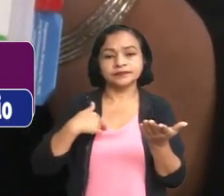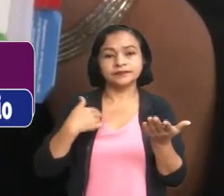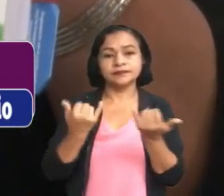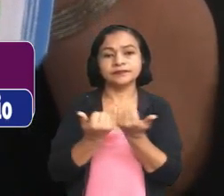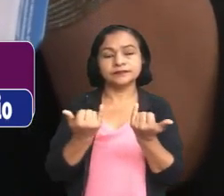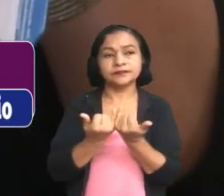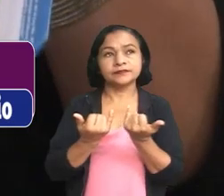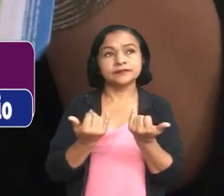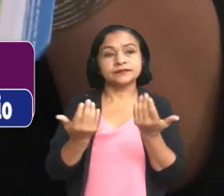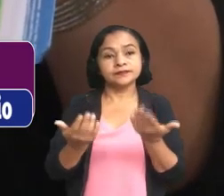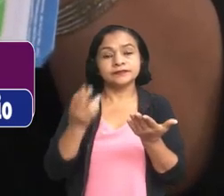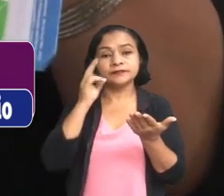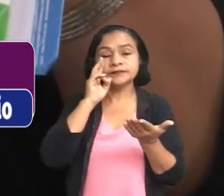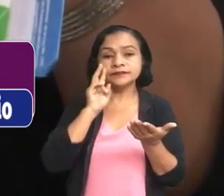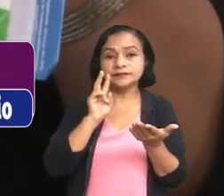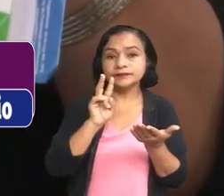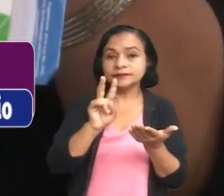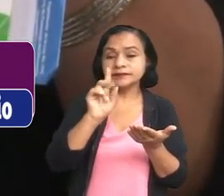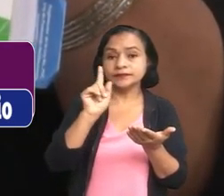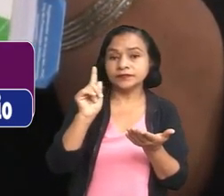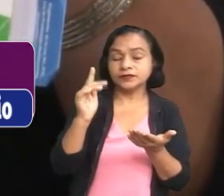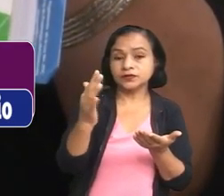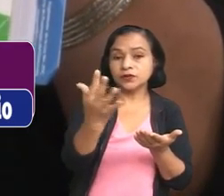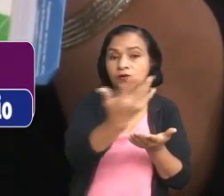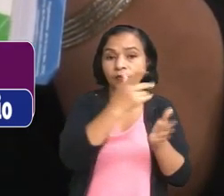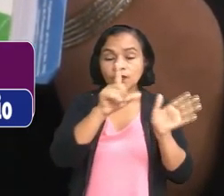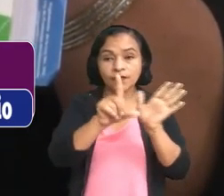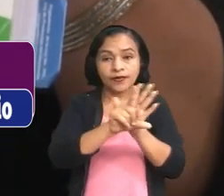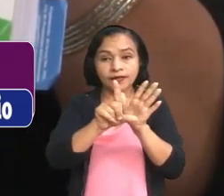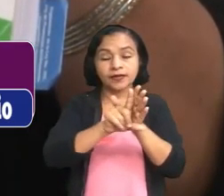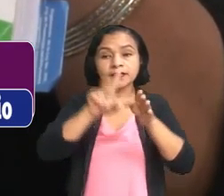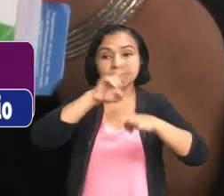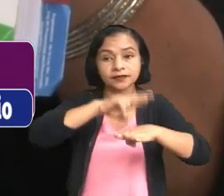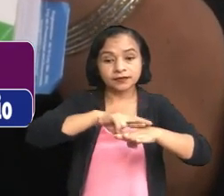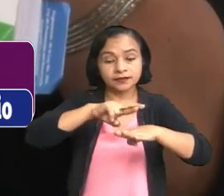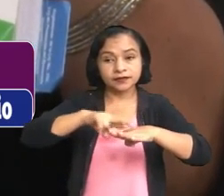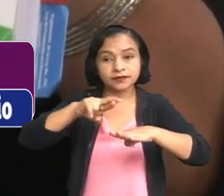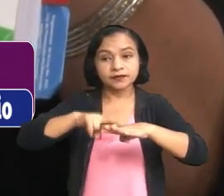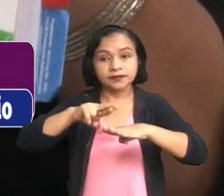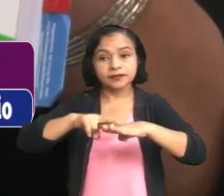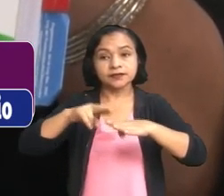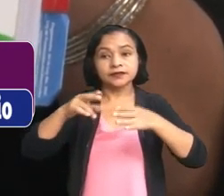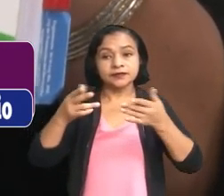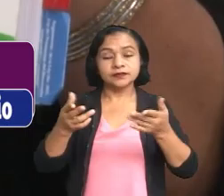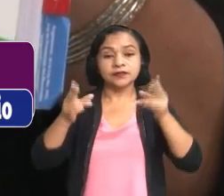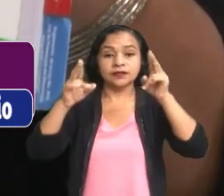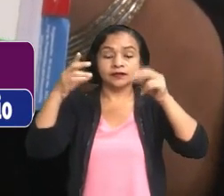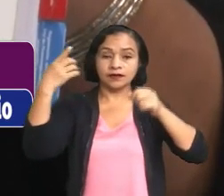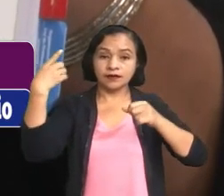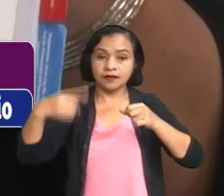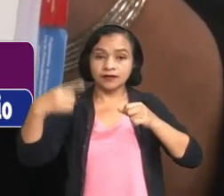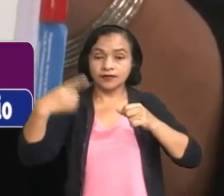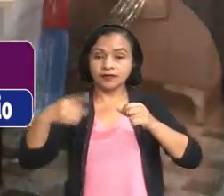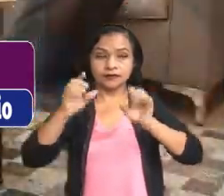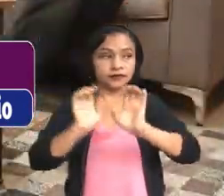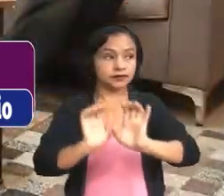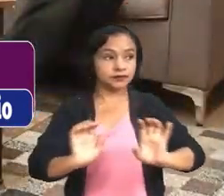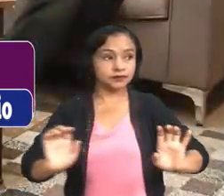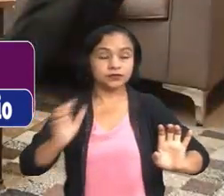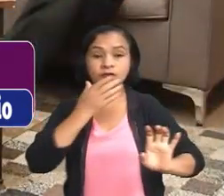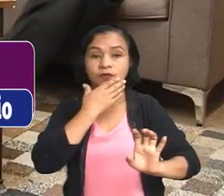Ahí está precisamente. Ahí se encuentran todas las leyes, normativas, regulaciones. Sí. Relacionadas a los derechos de la niñez, juventud